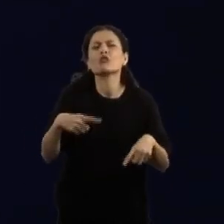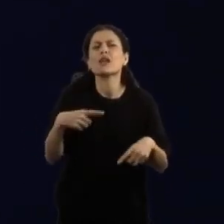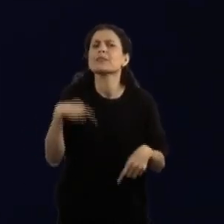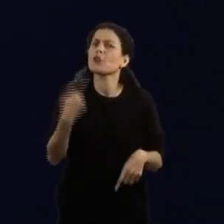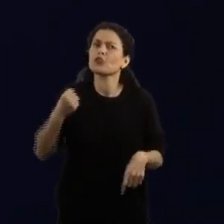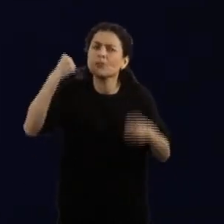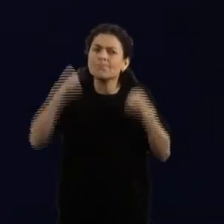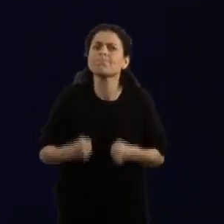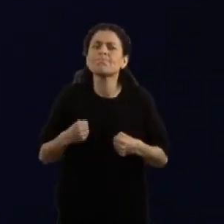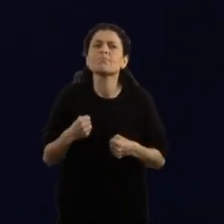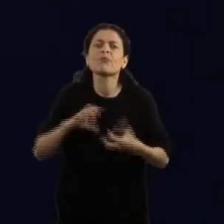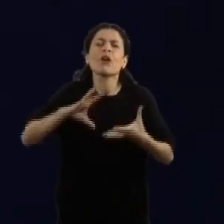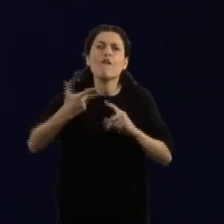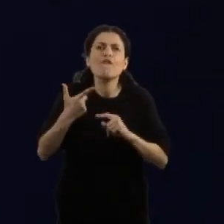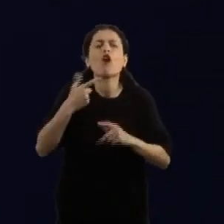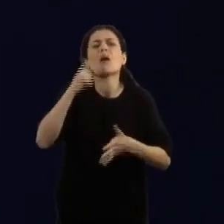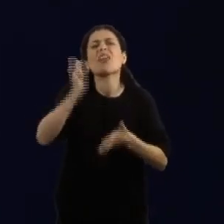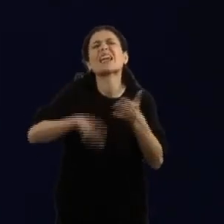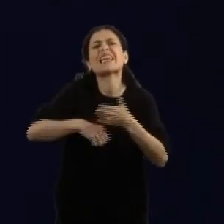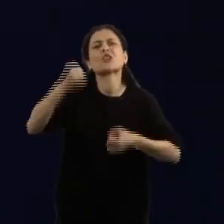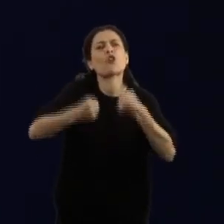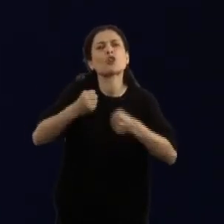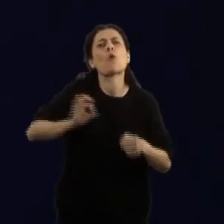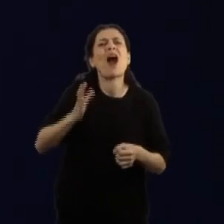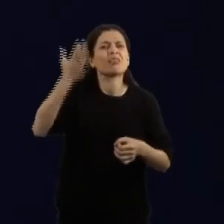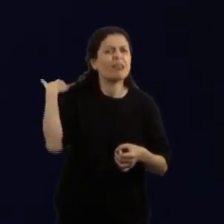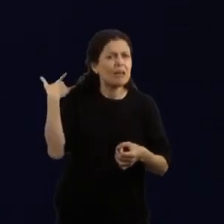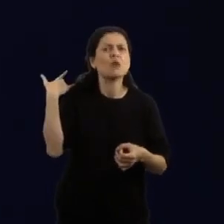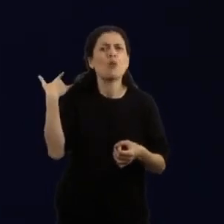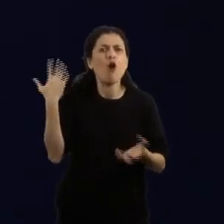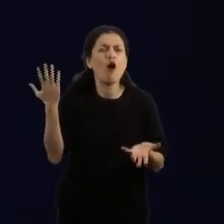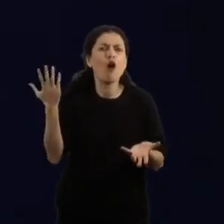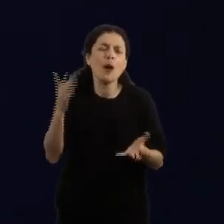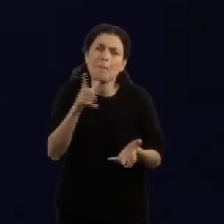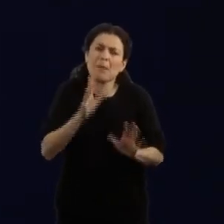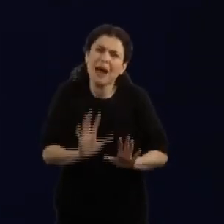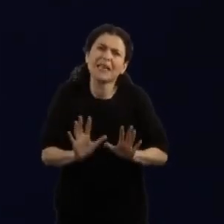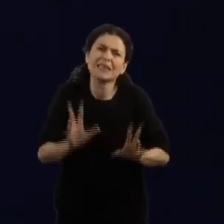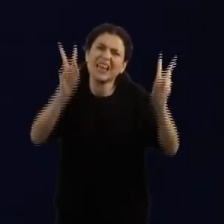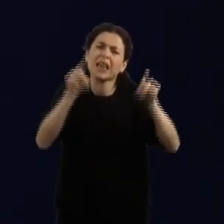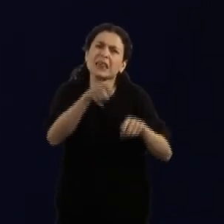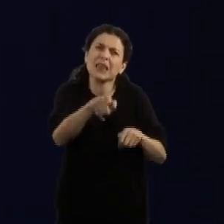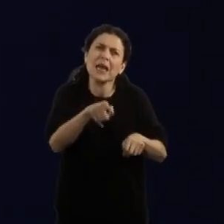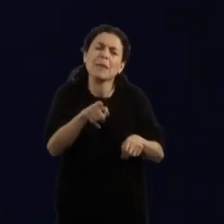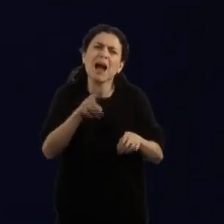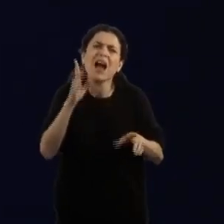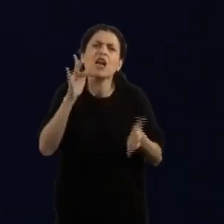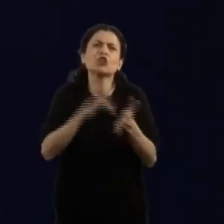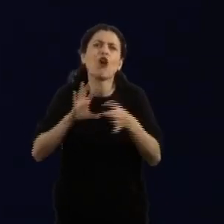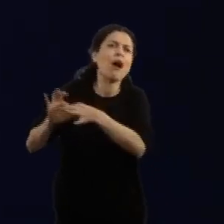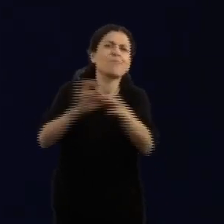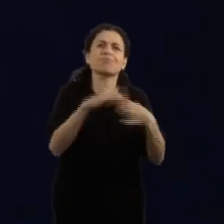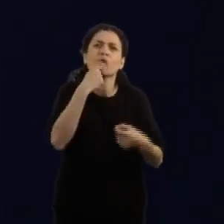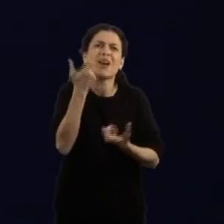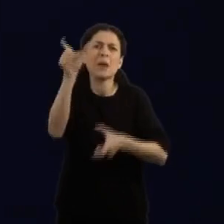terminar con este esquema de registros automotores que creo que es uno de los temas que es transversal a todos los argentinos, o